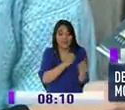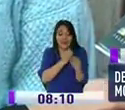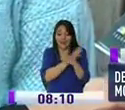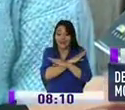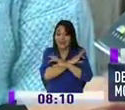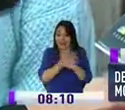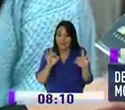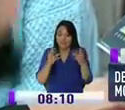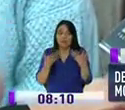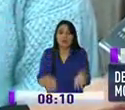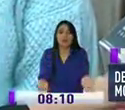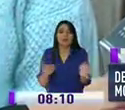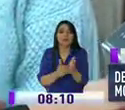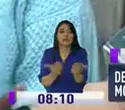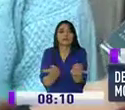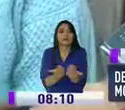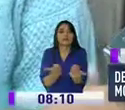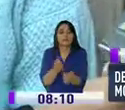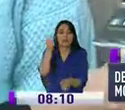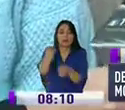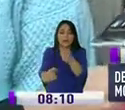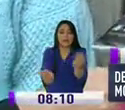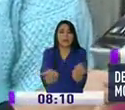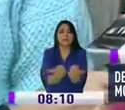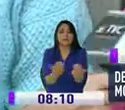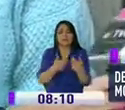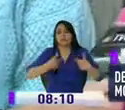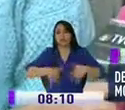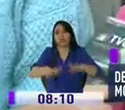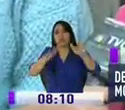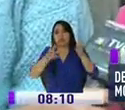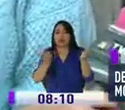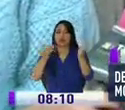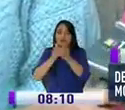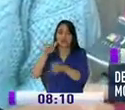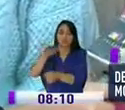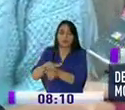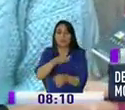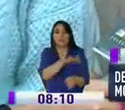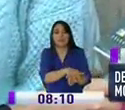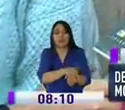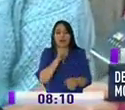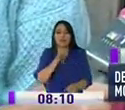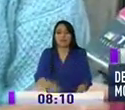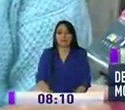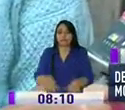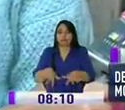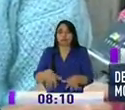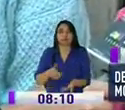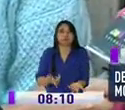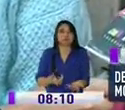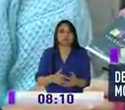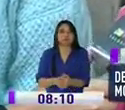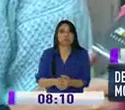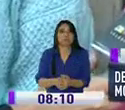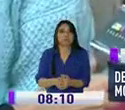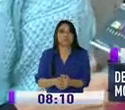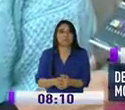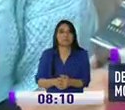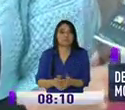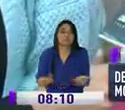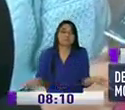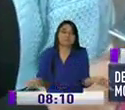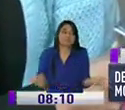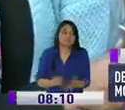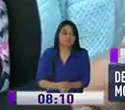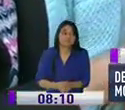está la basura porque lo que ponen la basura de aquí vuela con el viento para abajo y como abajo es que ya no puede ya ir más abajo, se queda la basura ahí. Y eso